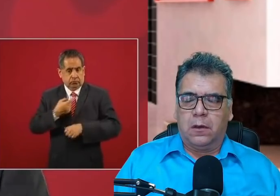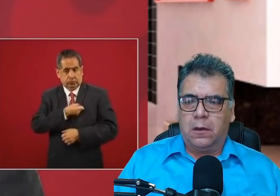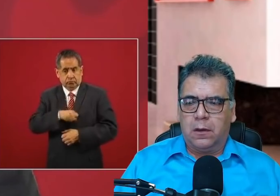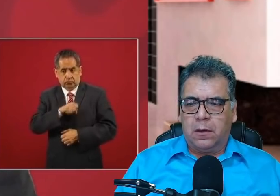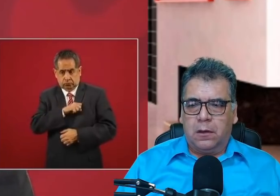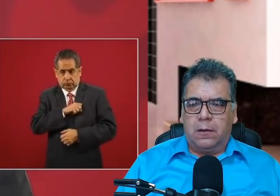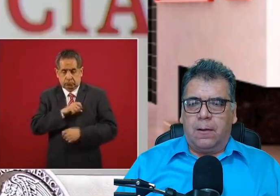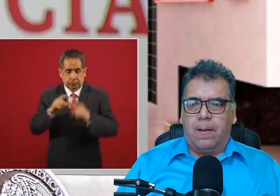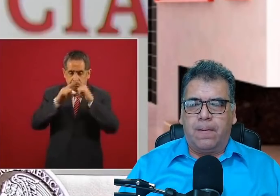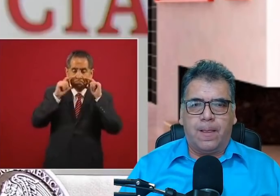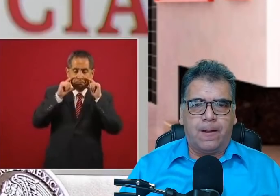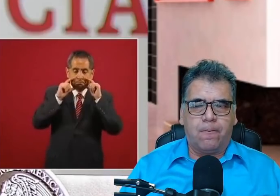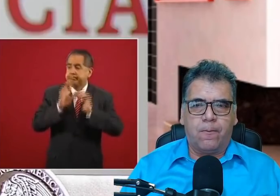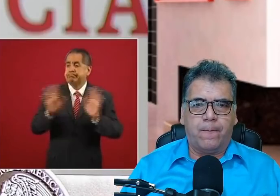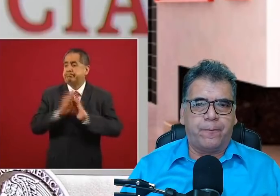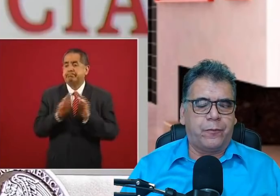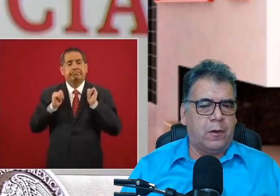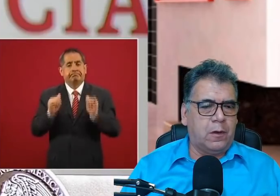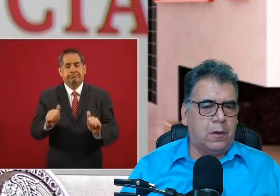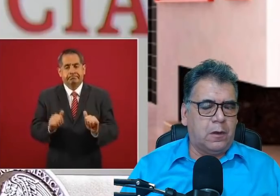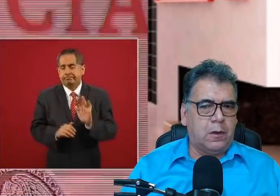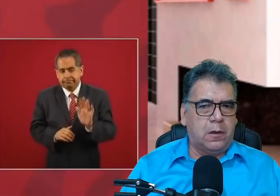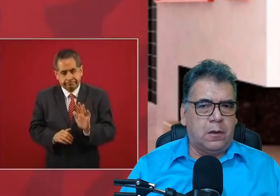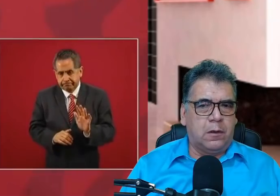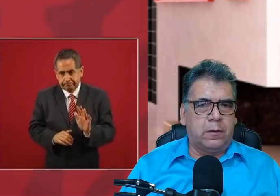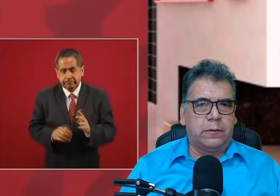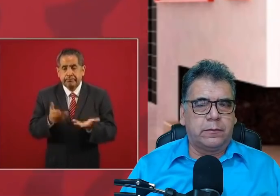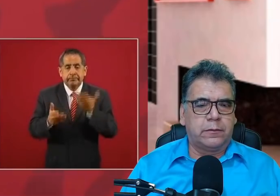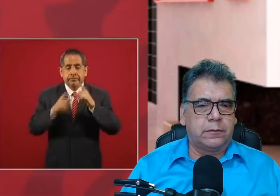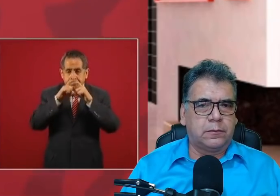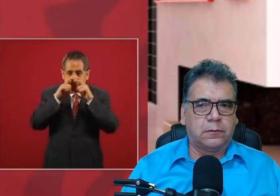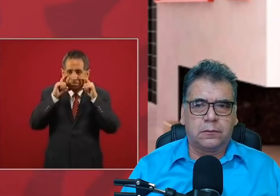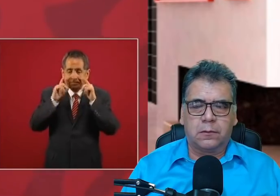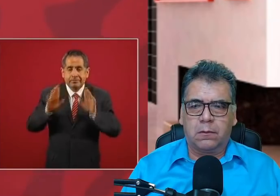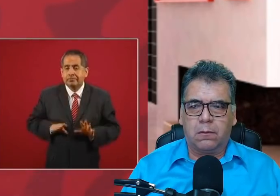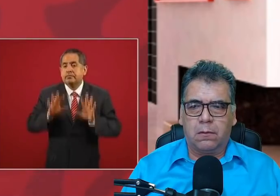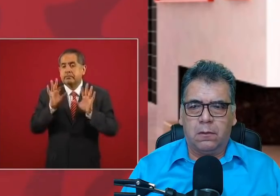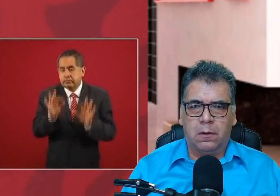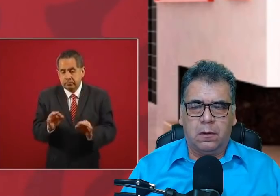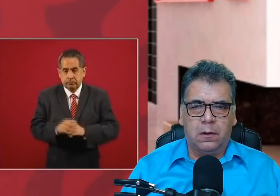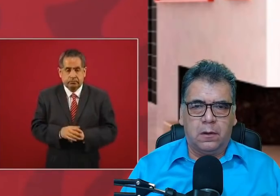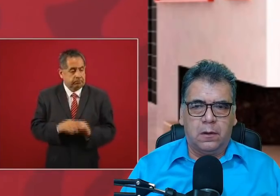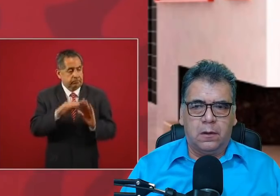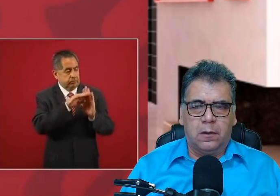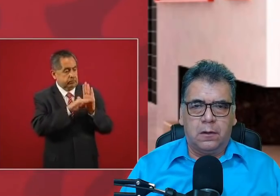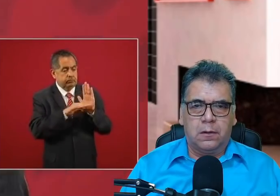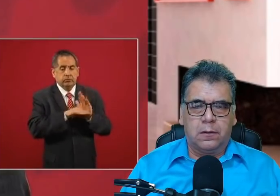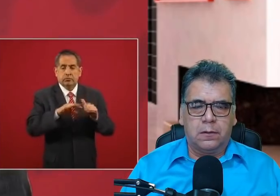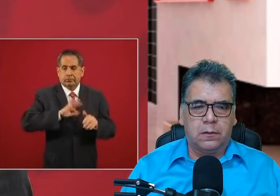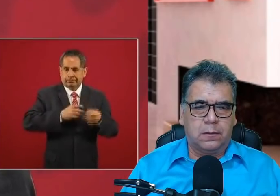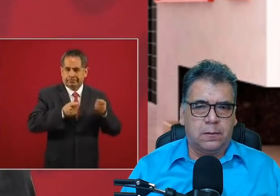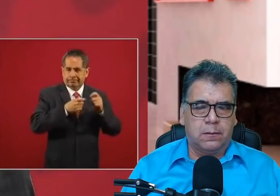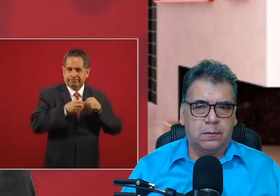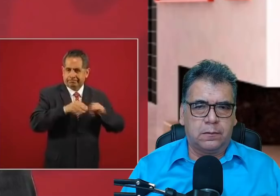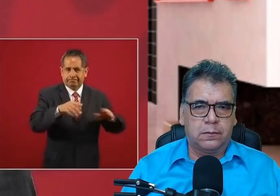sea contagiada, excepto que sea el cubrebocas apropiado. En una guía de control de infecciones, de la que hemos